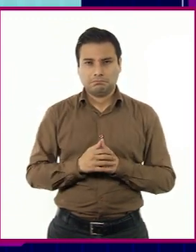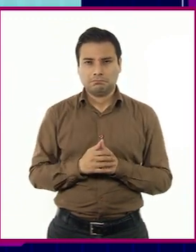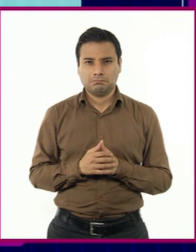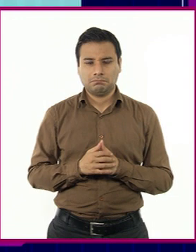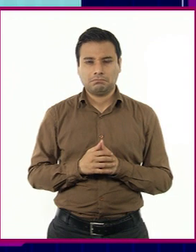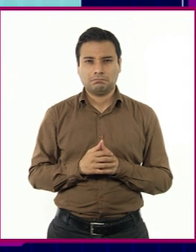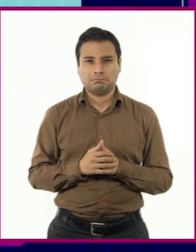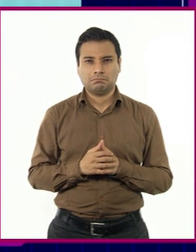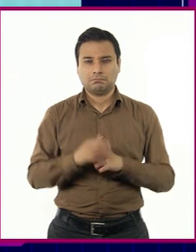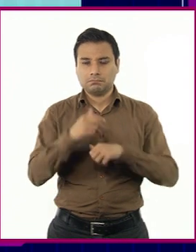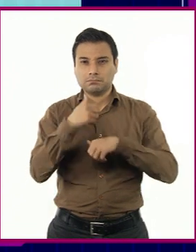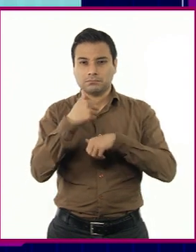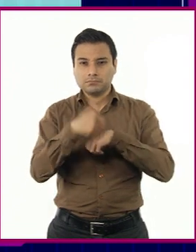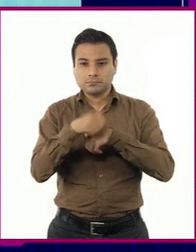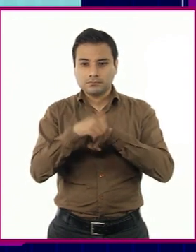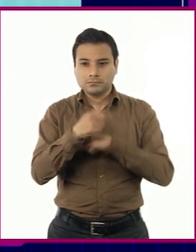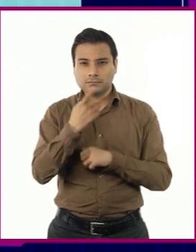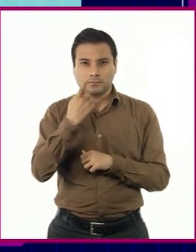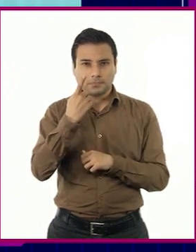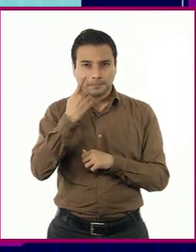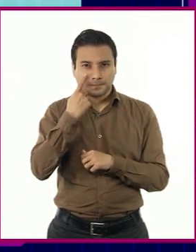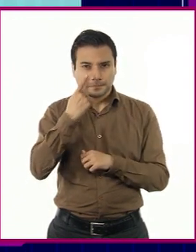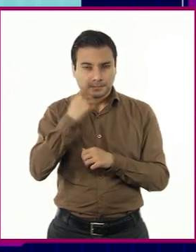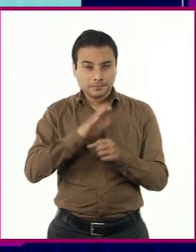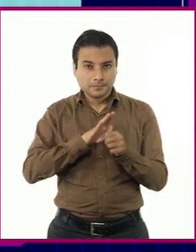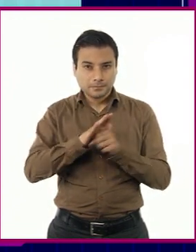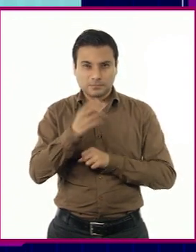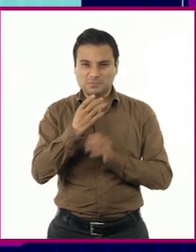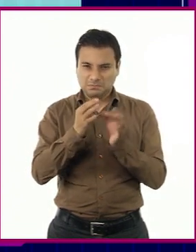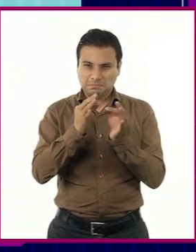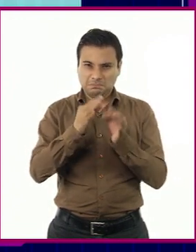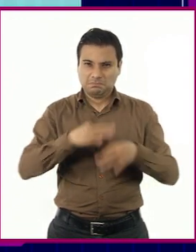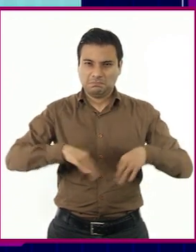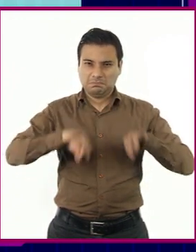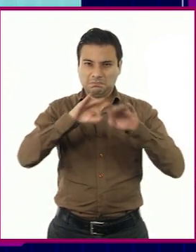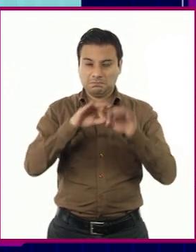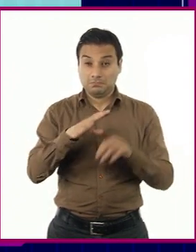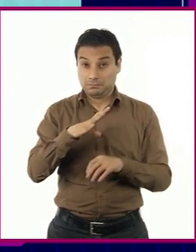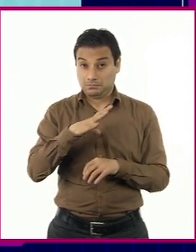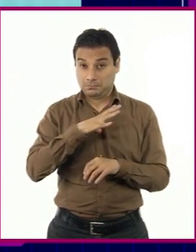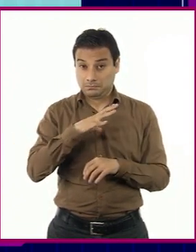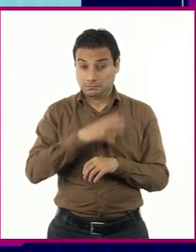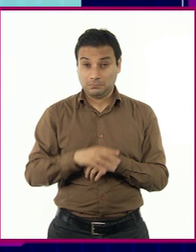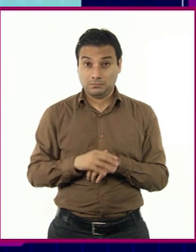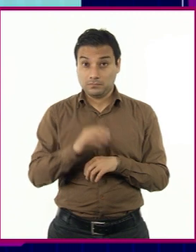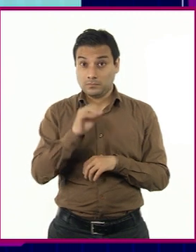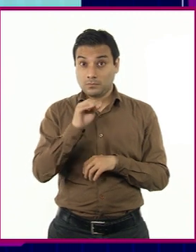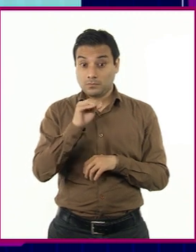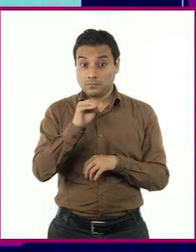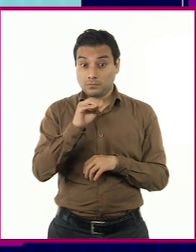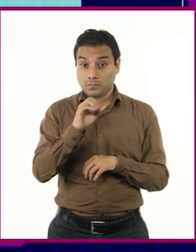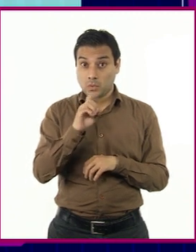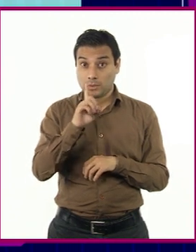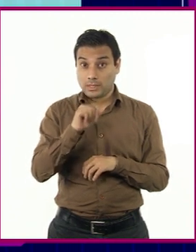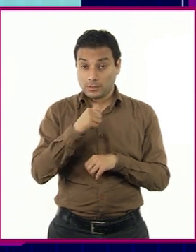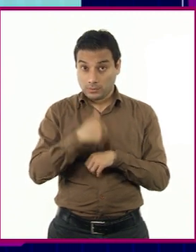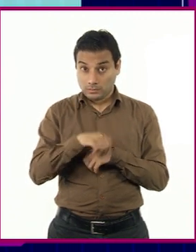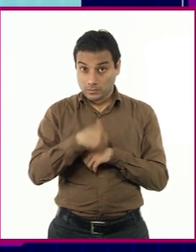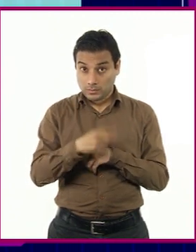del valor con mayor frecuencia. ¿Será posible que existan dos modas? ¿En qué